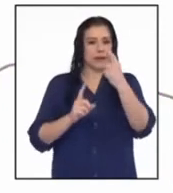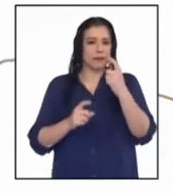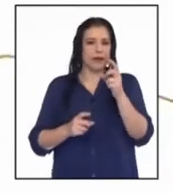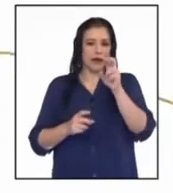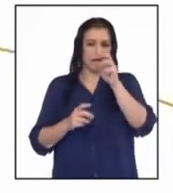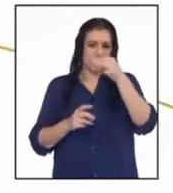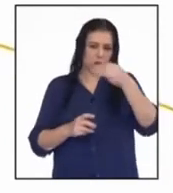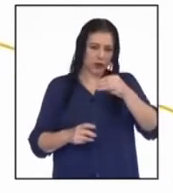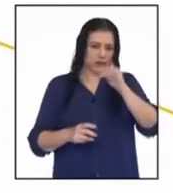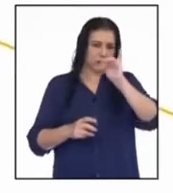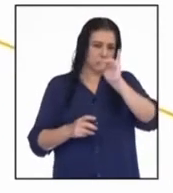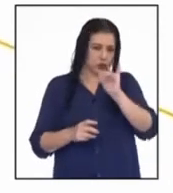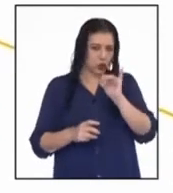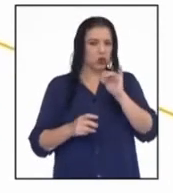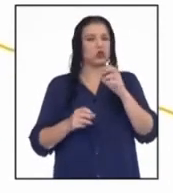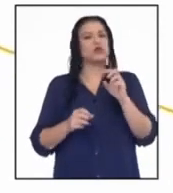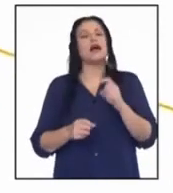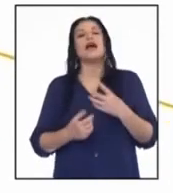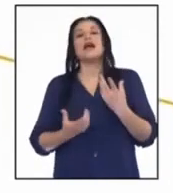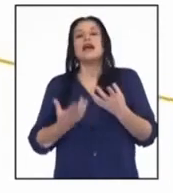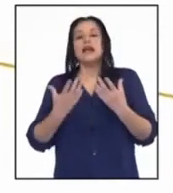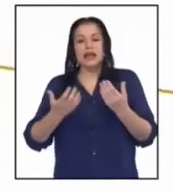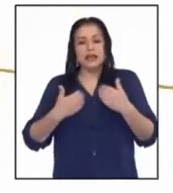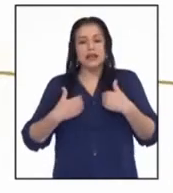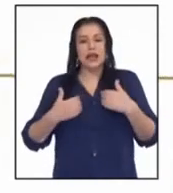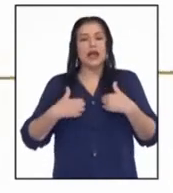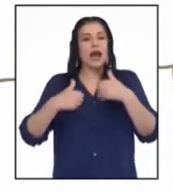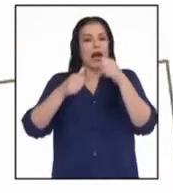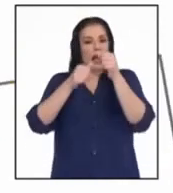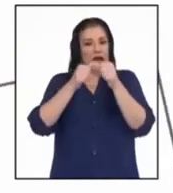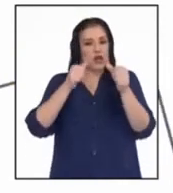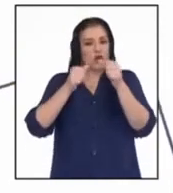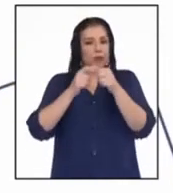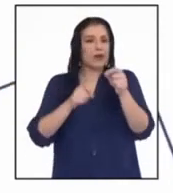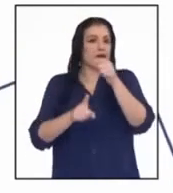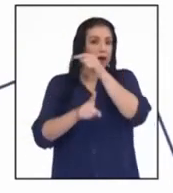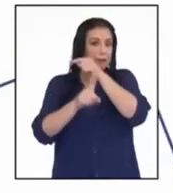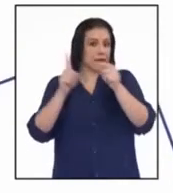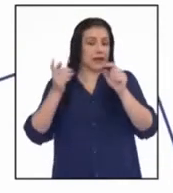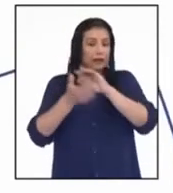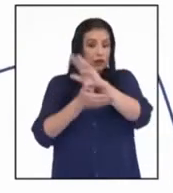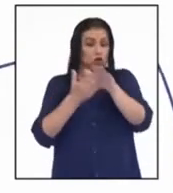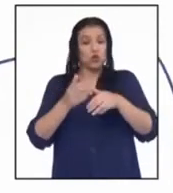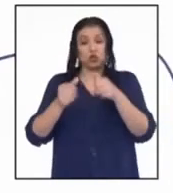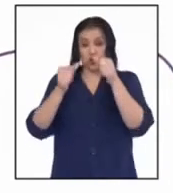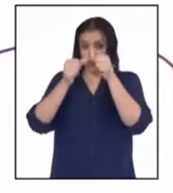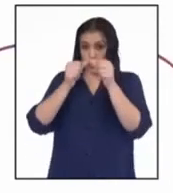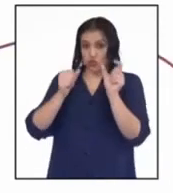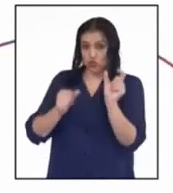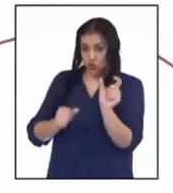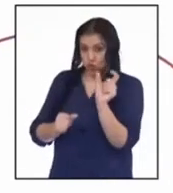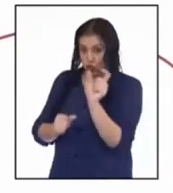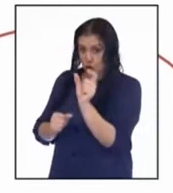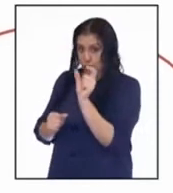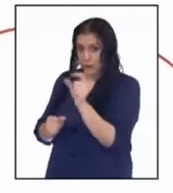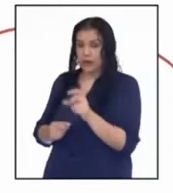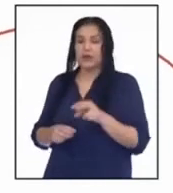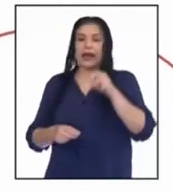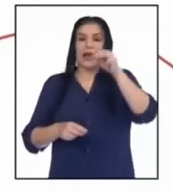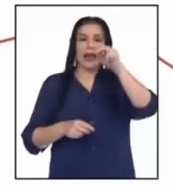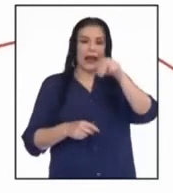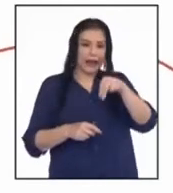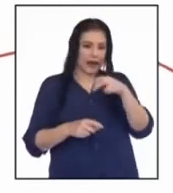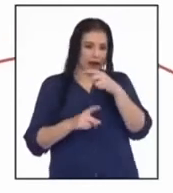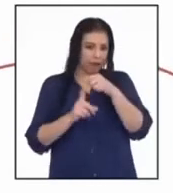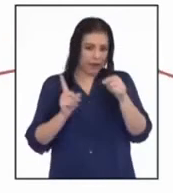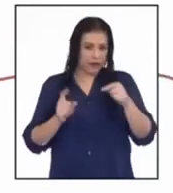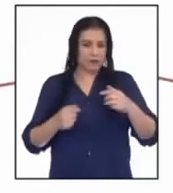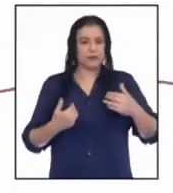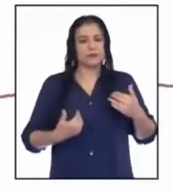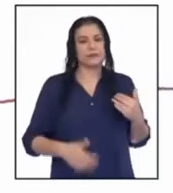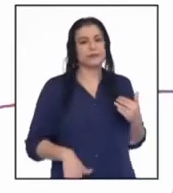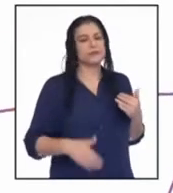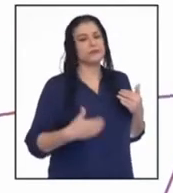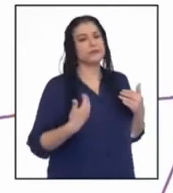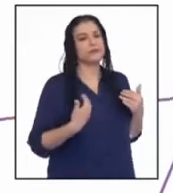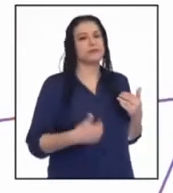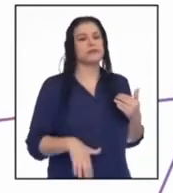frecuencia absoluta acumulada que contenga el valor de la mitad de los datos, es decir, n medios.